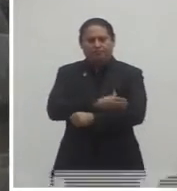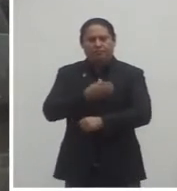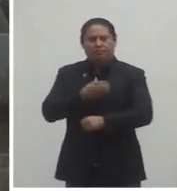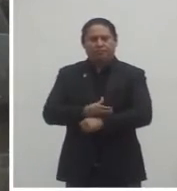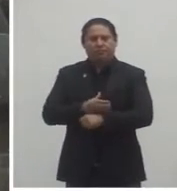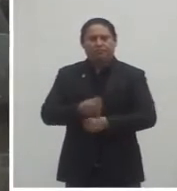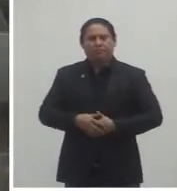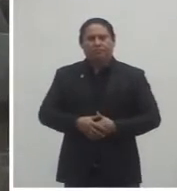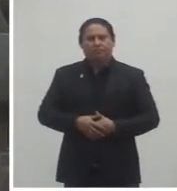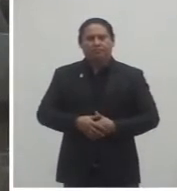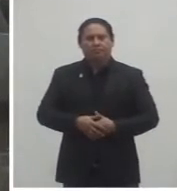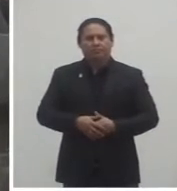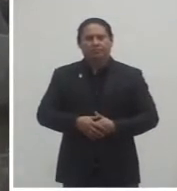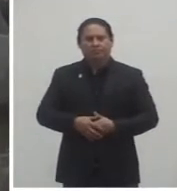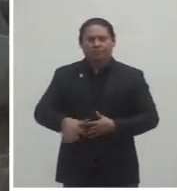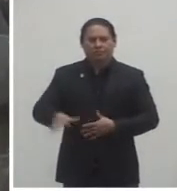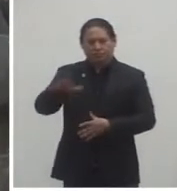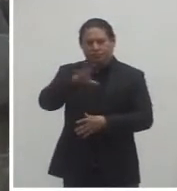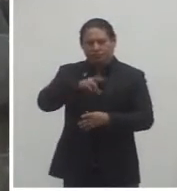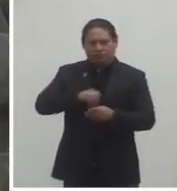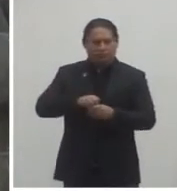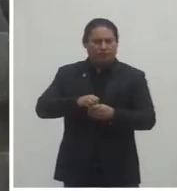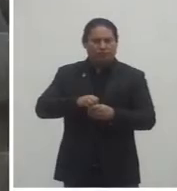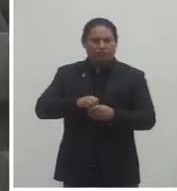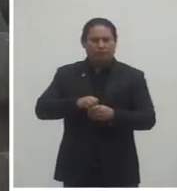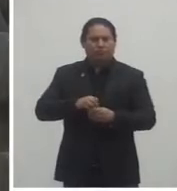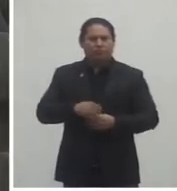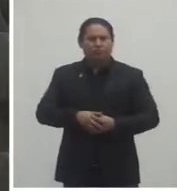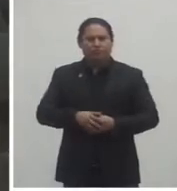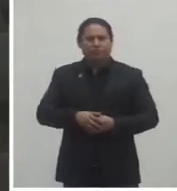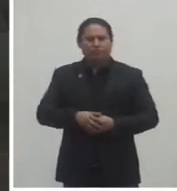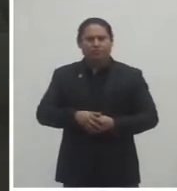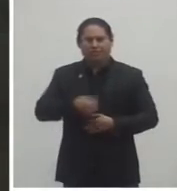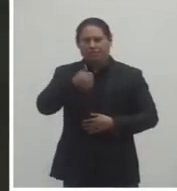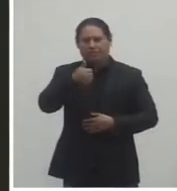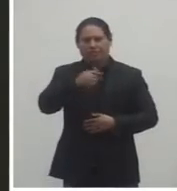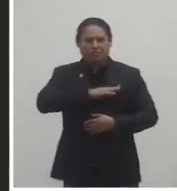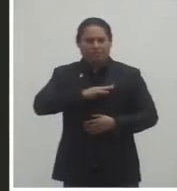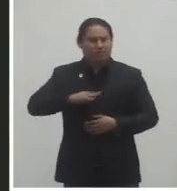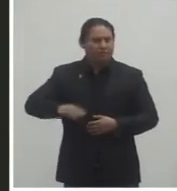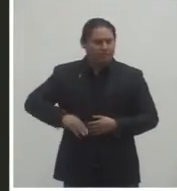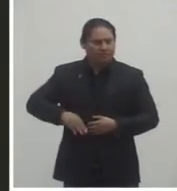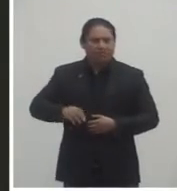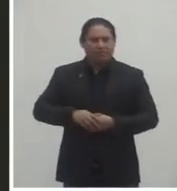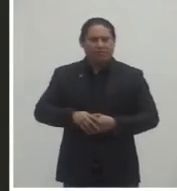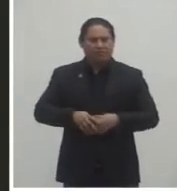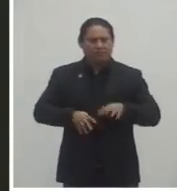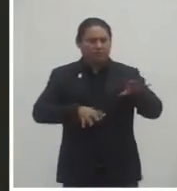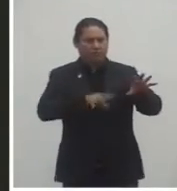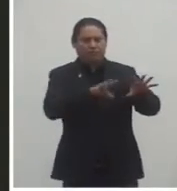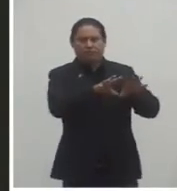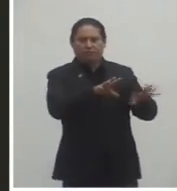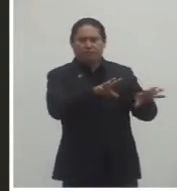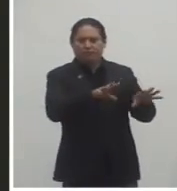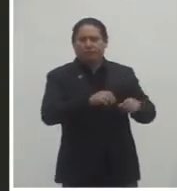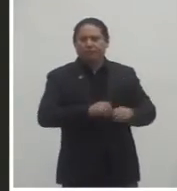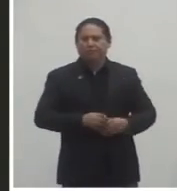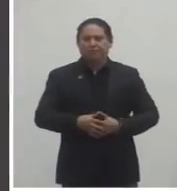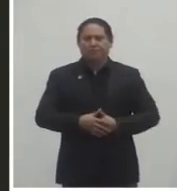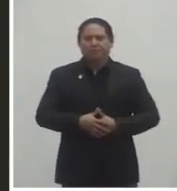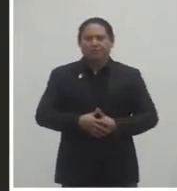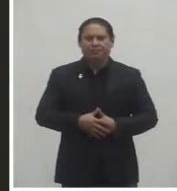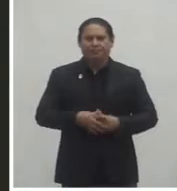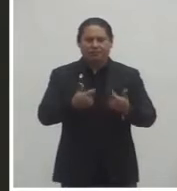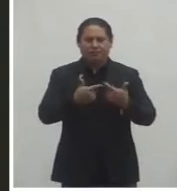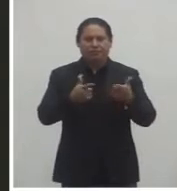de prácticamente todas las fuerzas políticas de los 6 municipios, de sectores, organizaciones, incluso